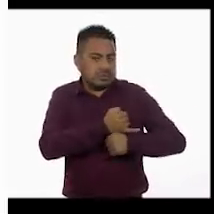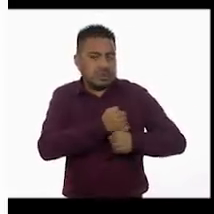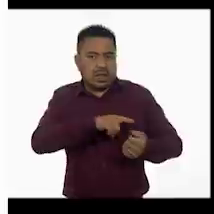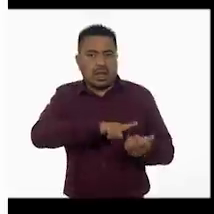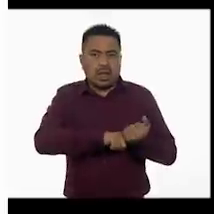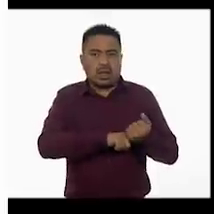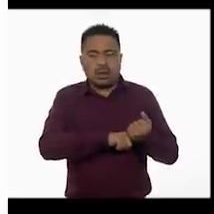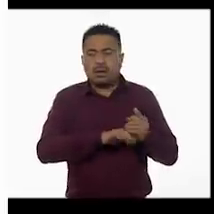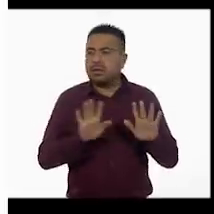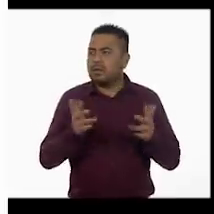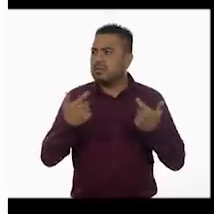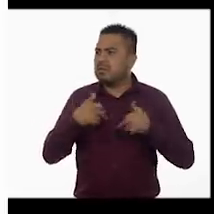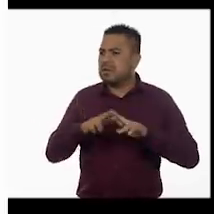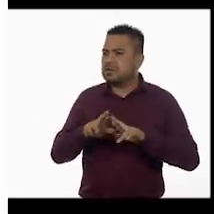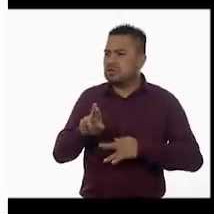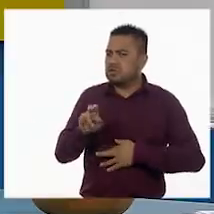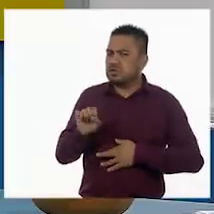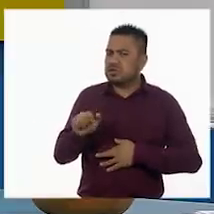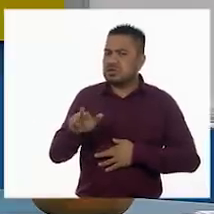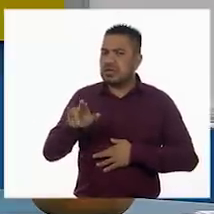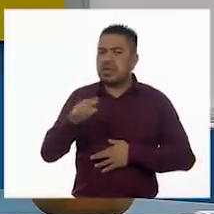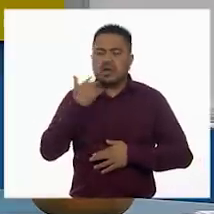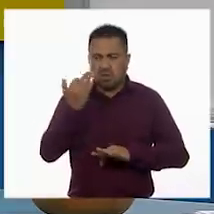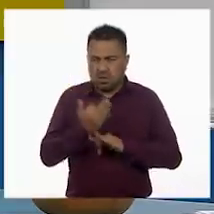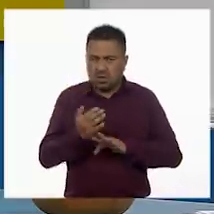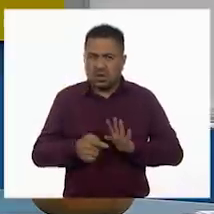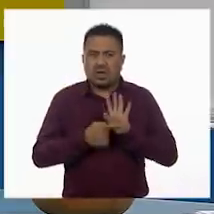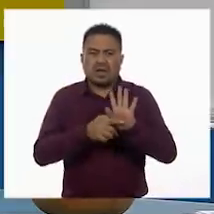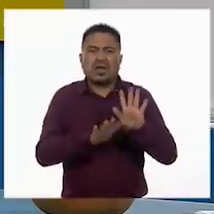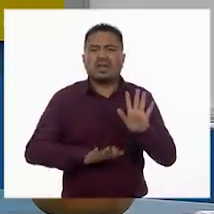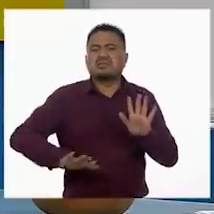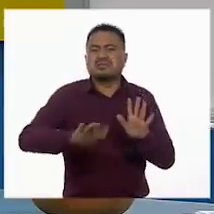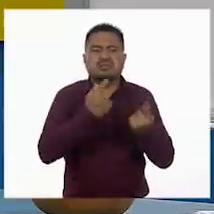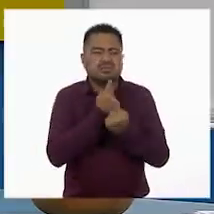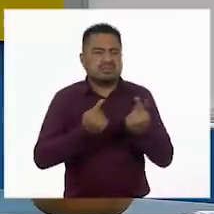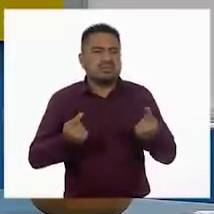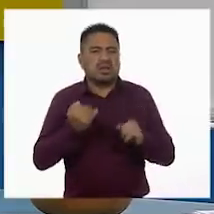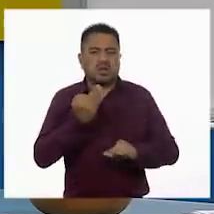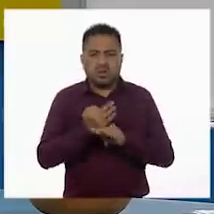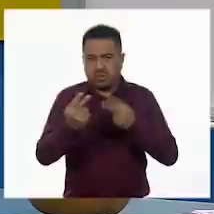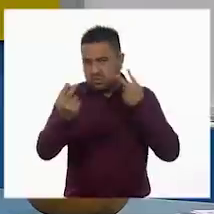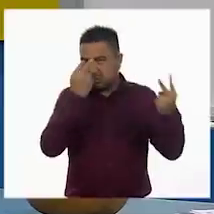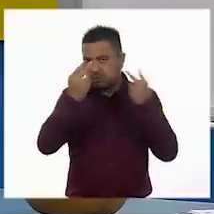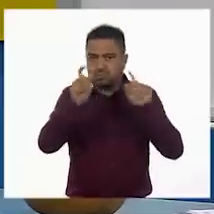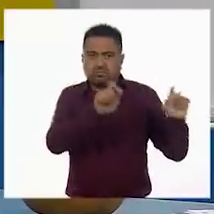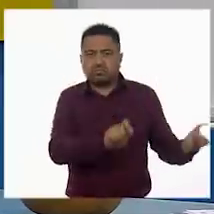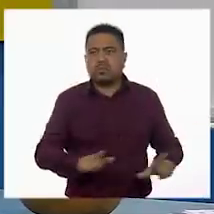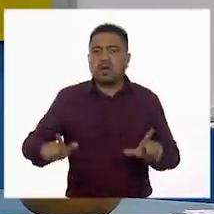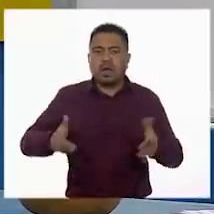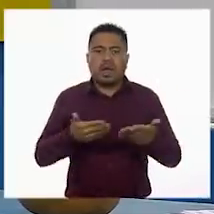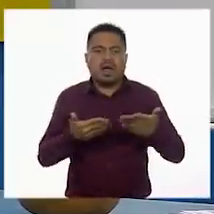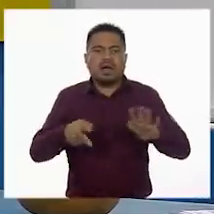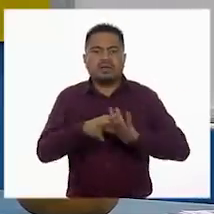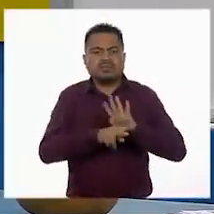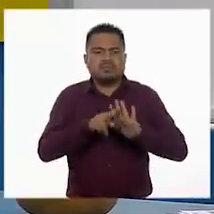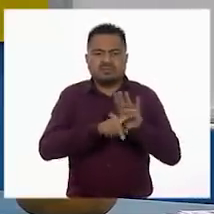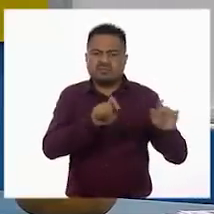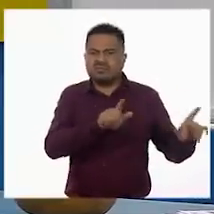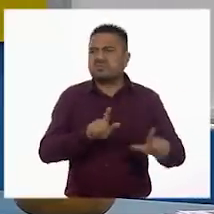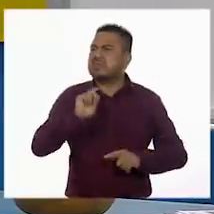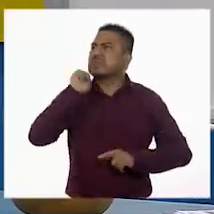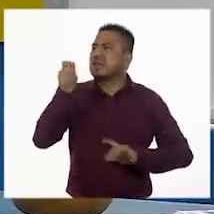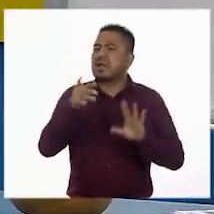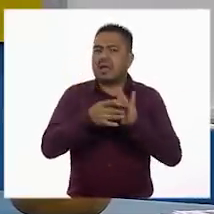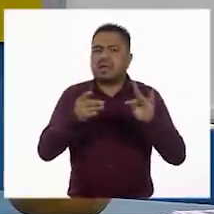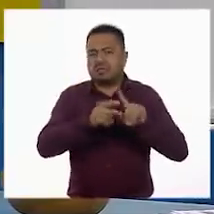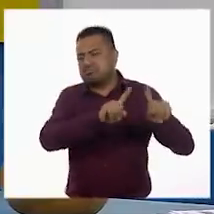investigación. Maestro Rosario, quiero mostrar a las niñas y los niños que ven este programa la siguiente cápsula, que habla